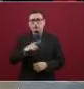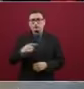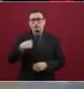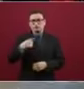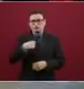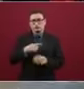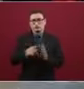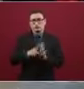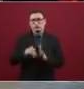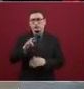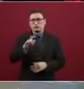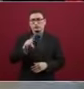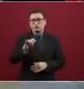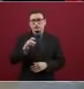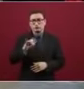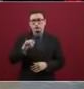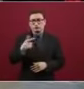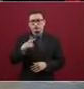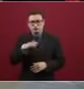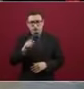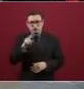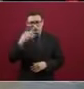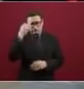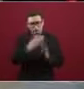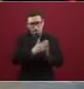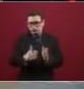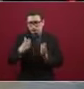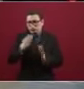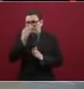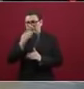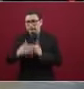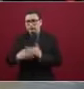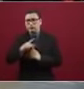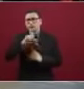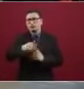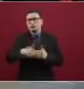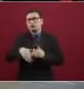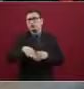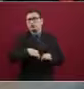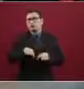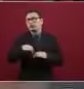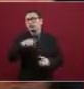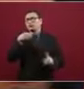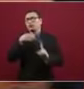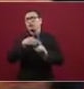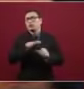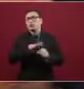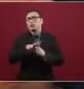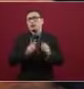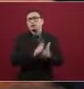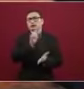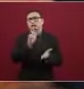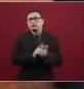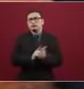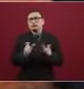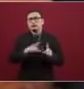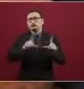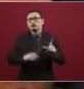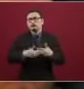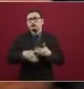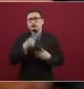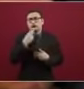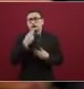los tiempos del Congreso y que el periodo ya va a terminar, ¿cuándo creen que se inicien los trabajos ya con una iniciativa de ley para la Guardia?